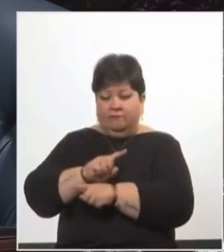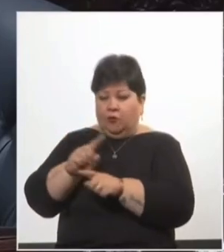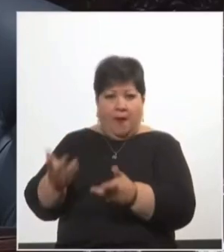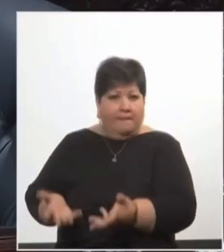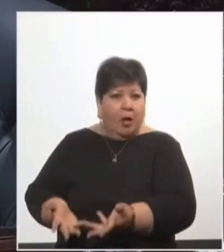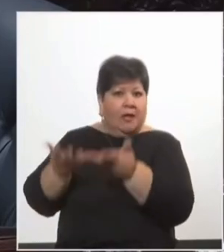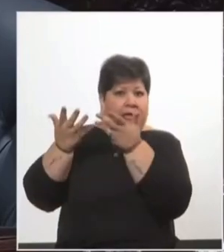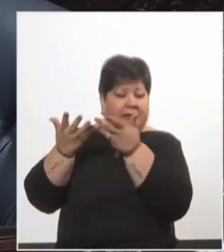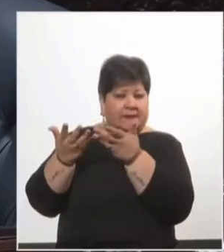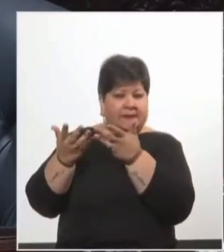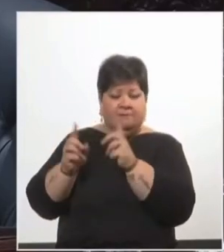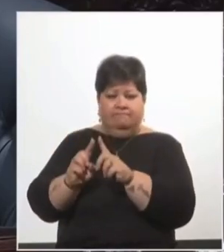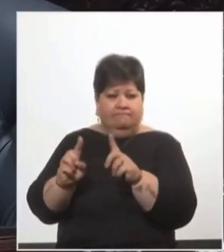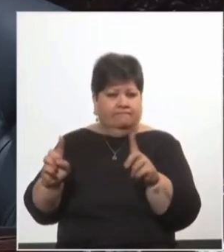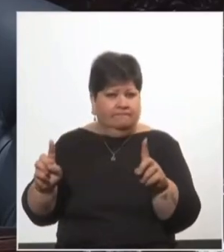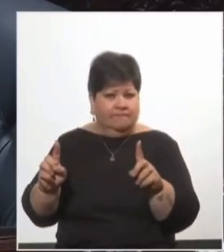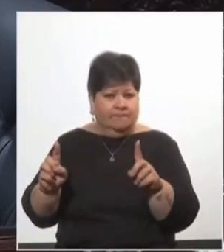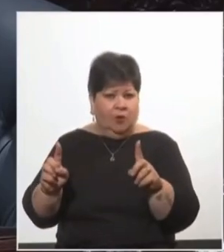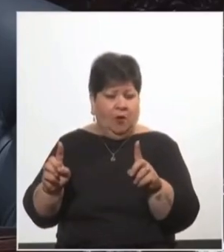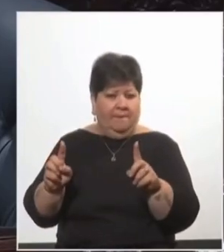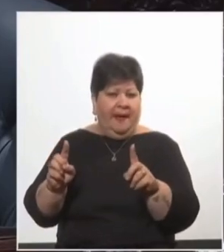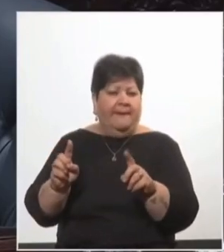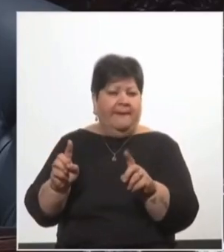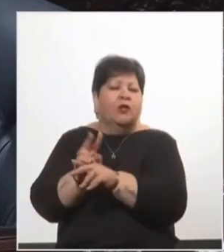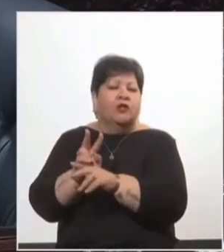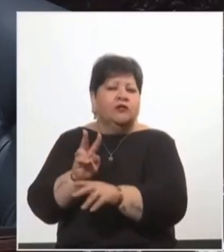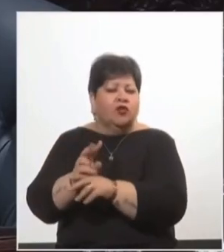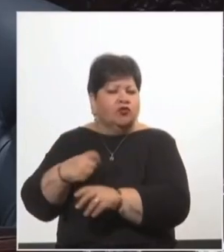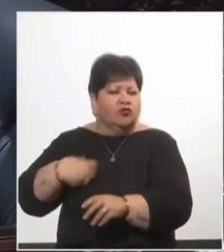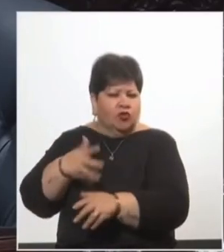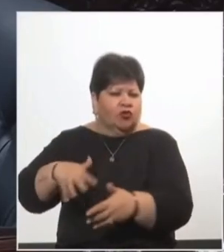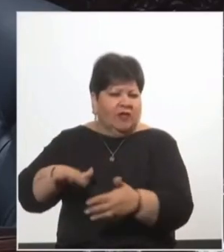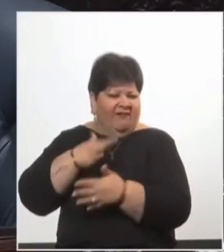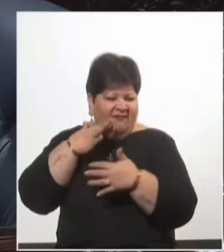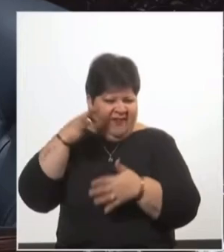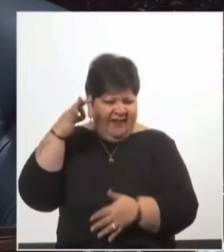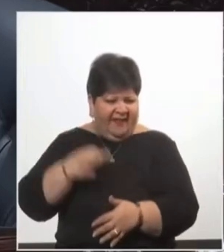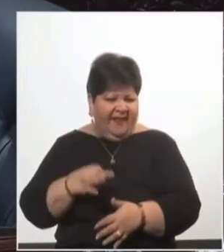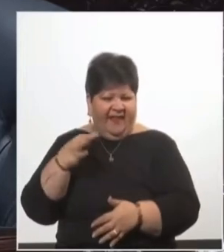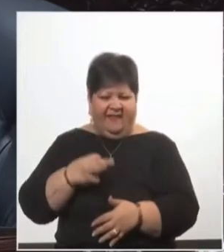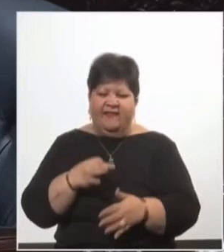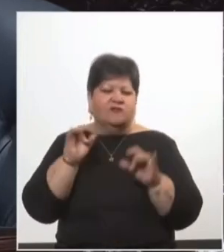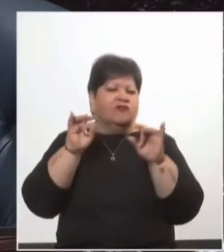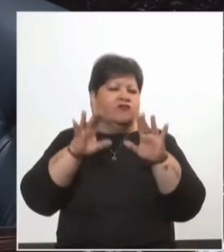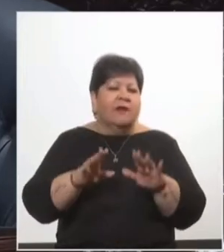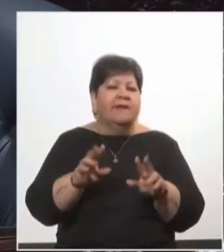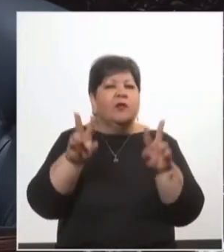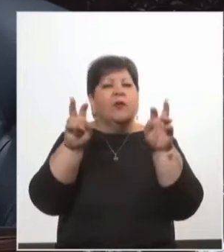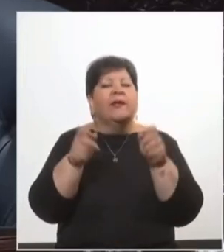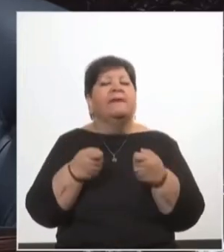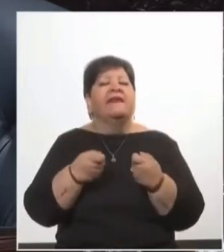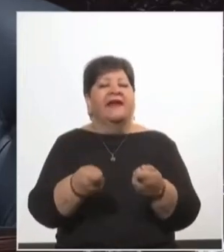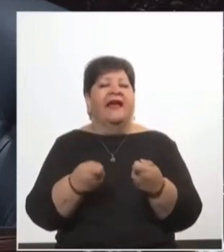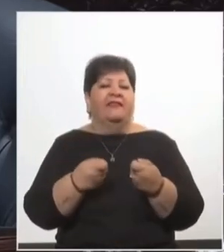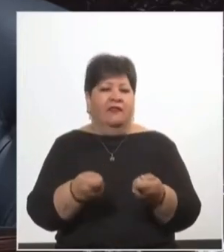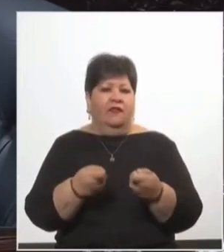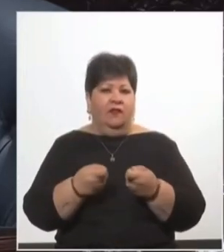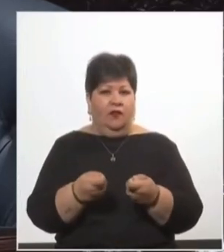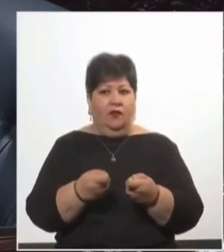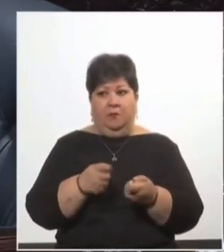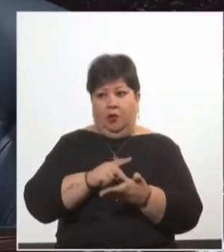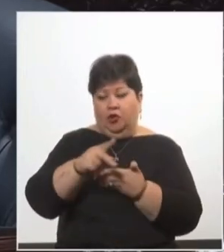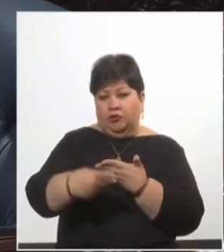el Estado en clave de protección social, que es solo contener gasto. El proyecto no prevé